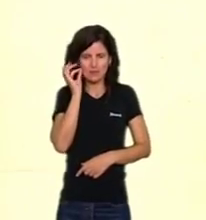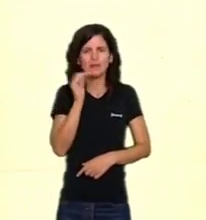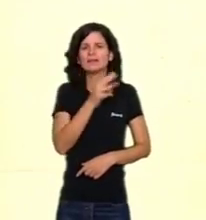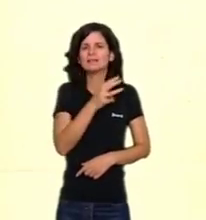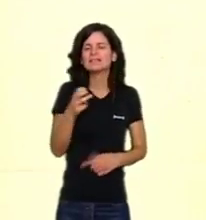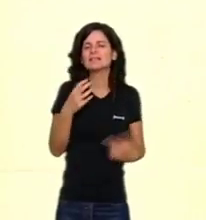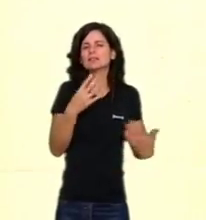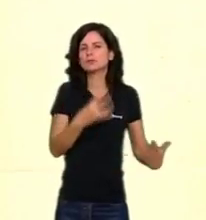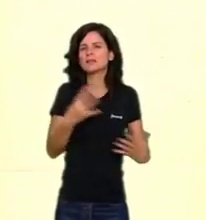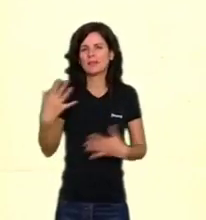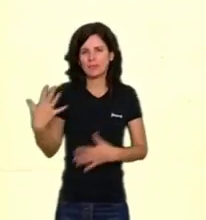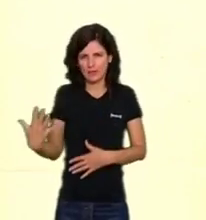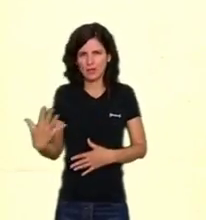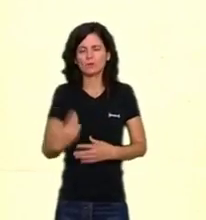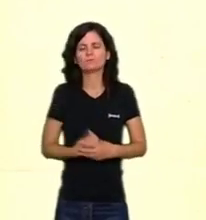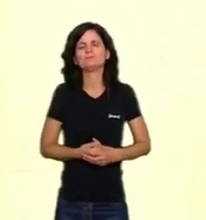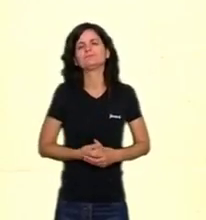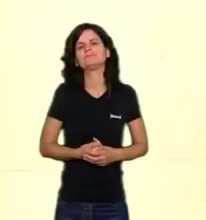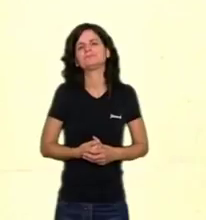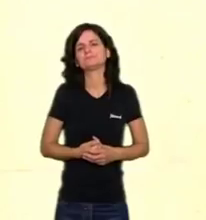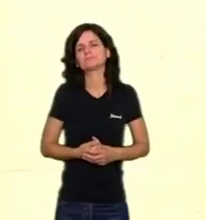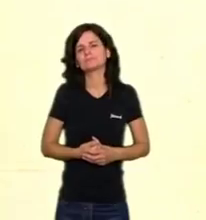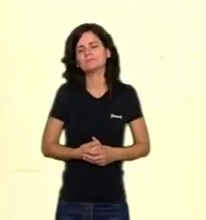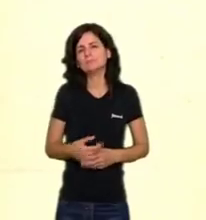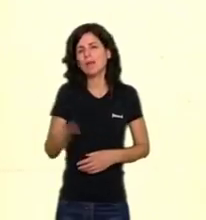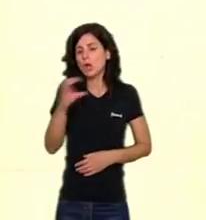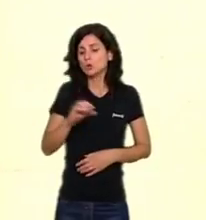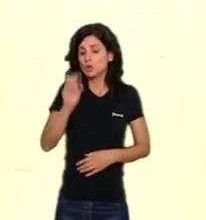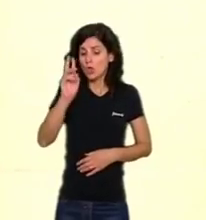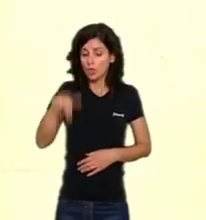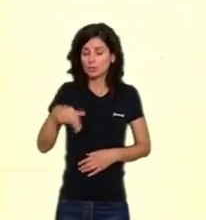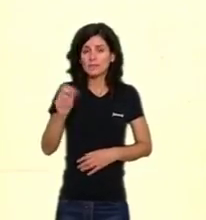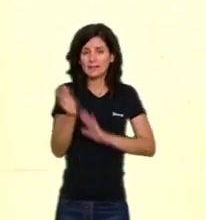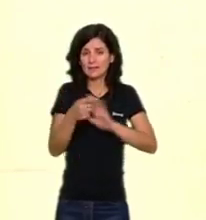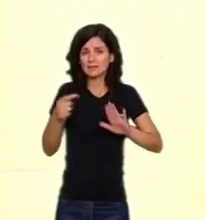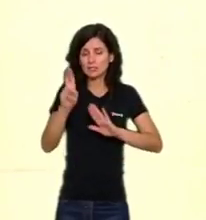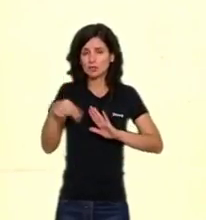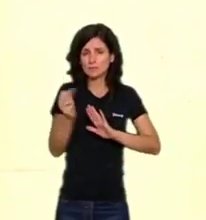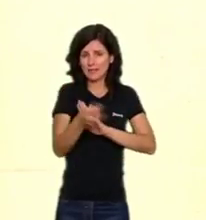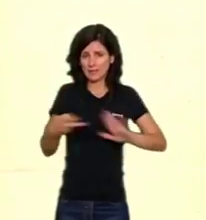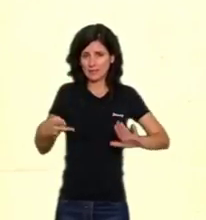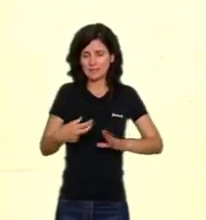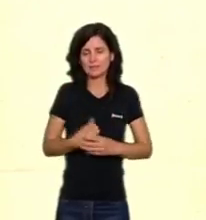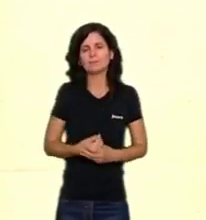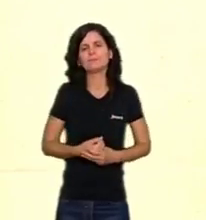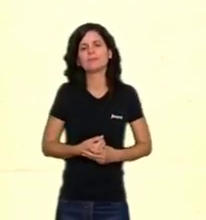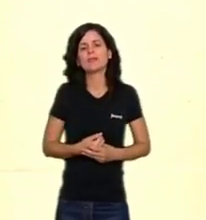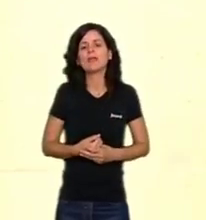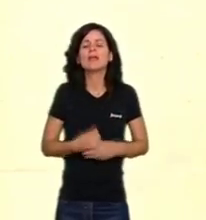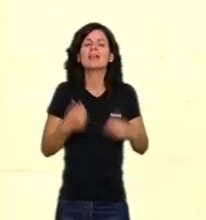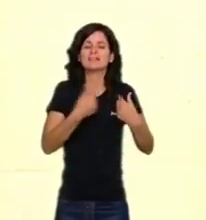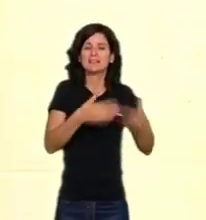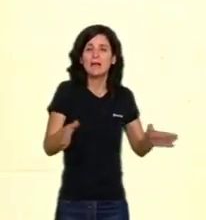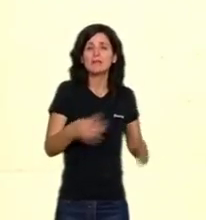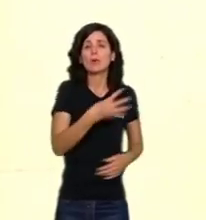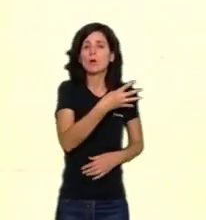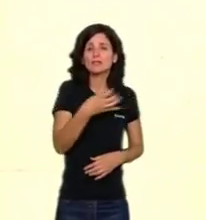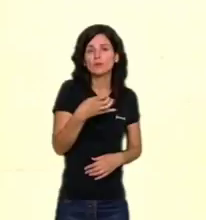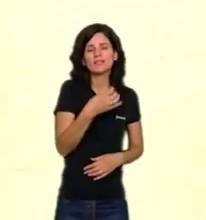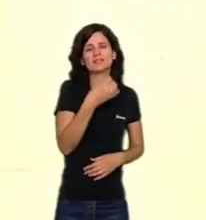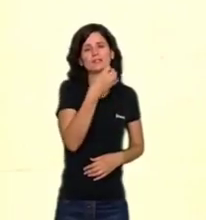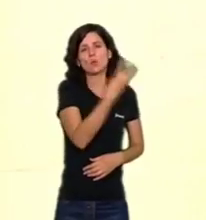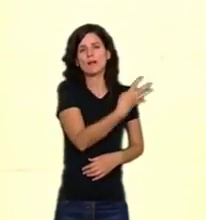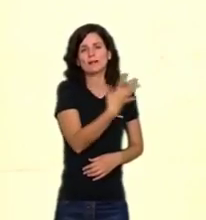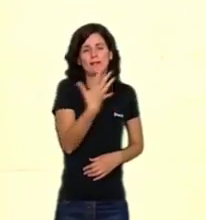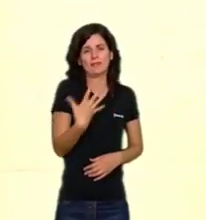395 aulas más para nuestros niños y niñas. Curso 2016-2017. Se abren 445 aulas